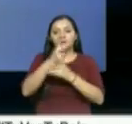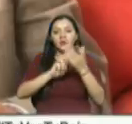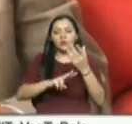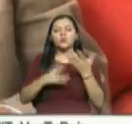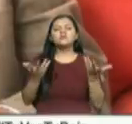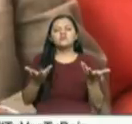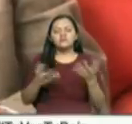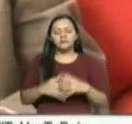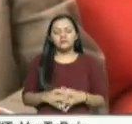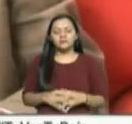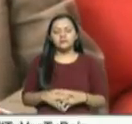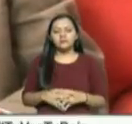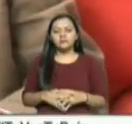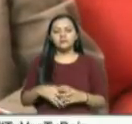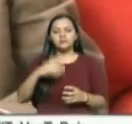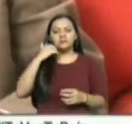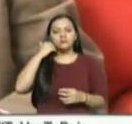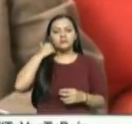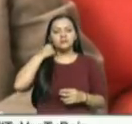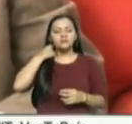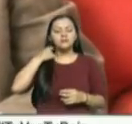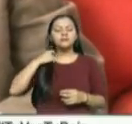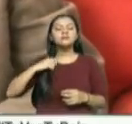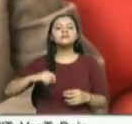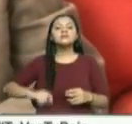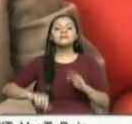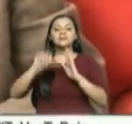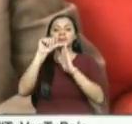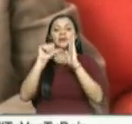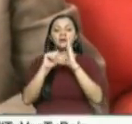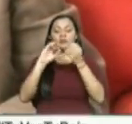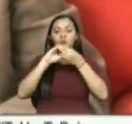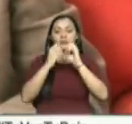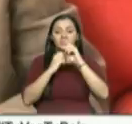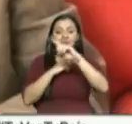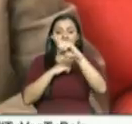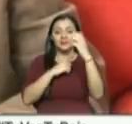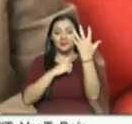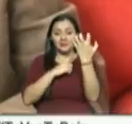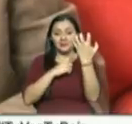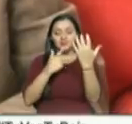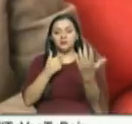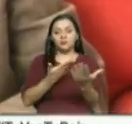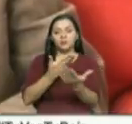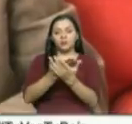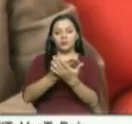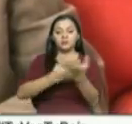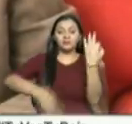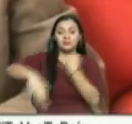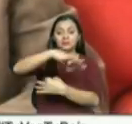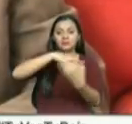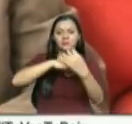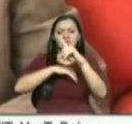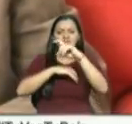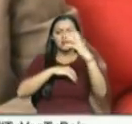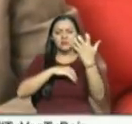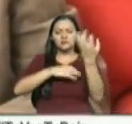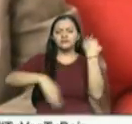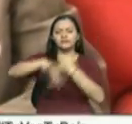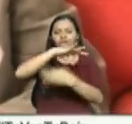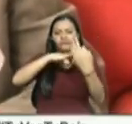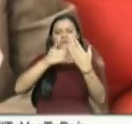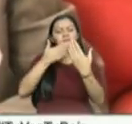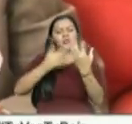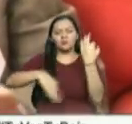Bilingüe. En el artículo 115, ¿no? La propuesta nuestra es sustituyase al artículo 115 por lo